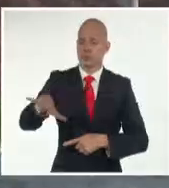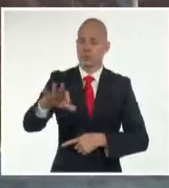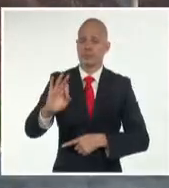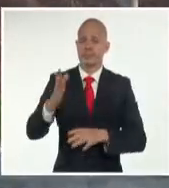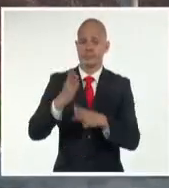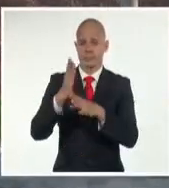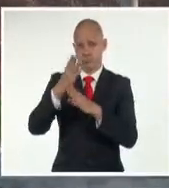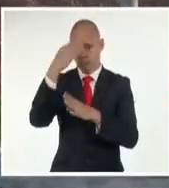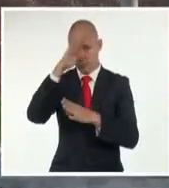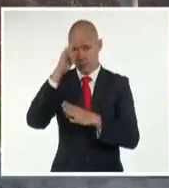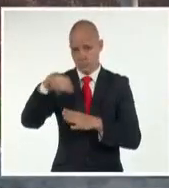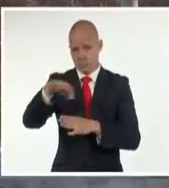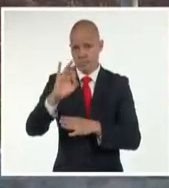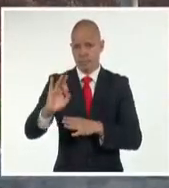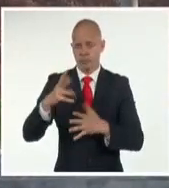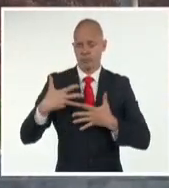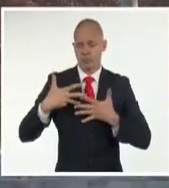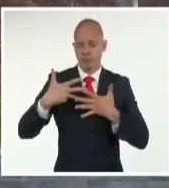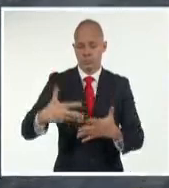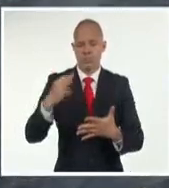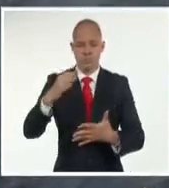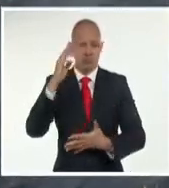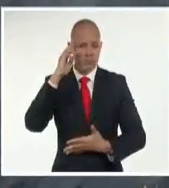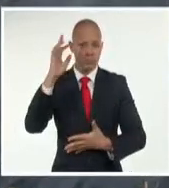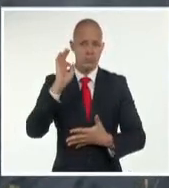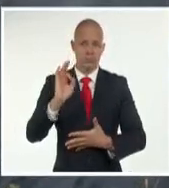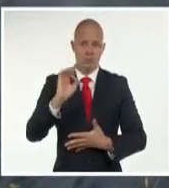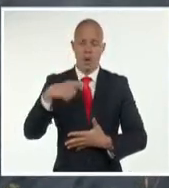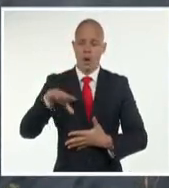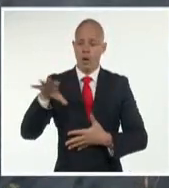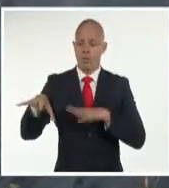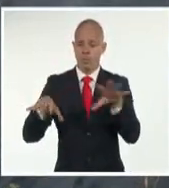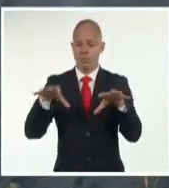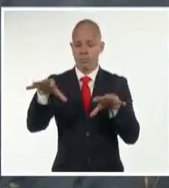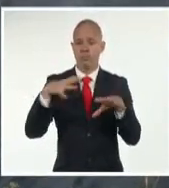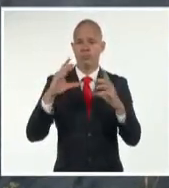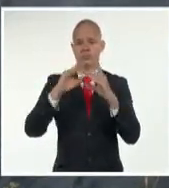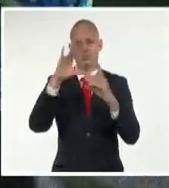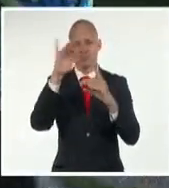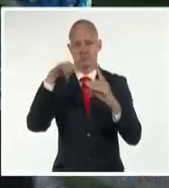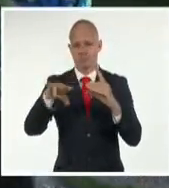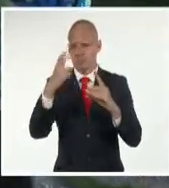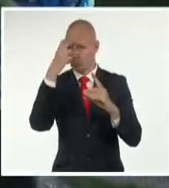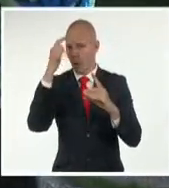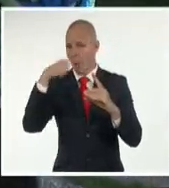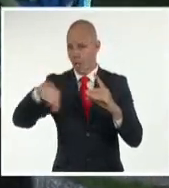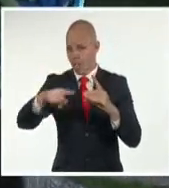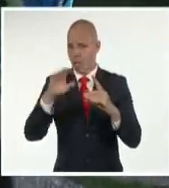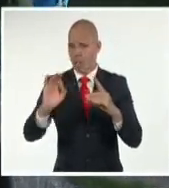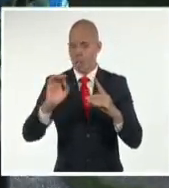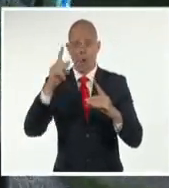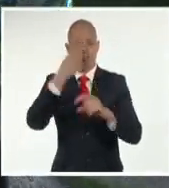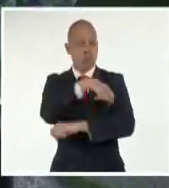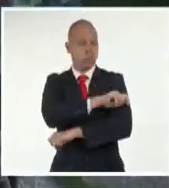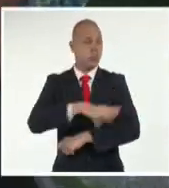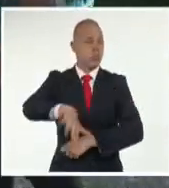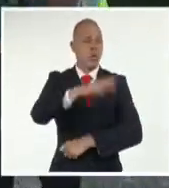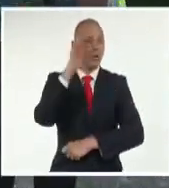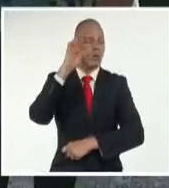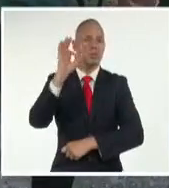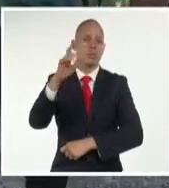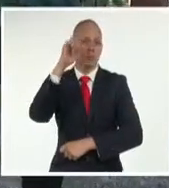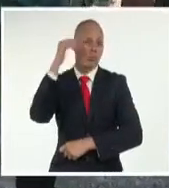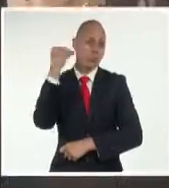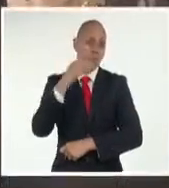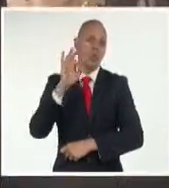territorio. Desde la solemnidad que inspira cada tramo del mausoleo del Segundo Frente Oriental, el pueblo retribuye con su homenaje a quien es símbolo para